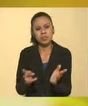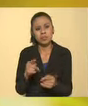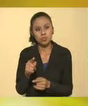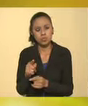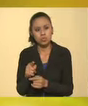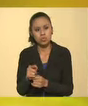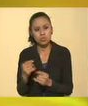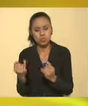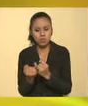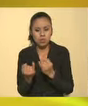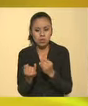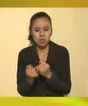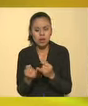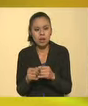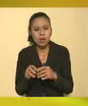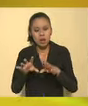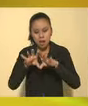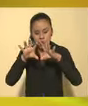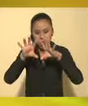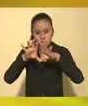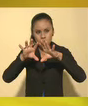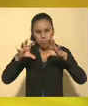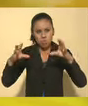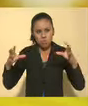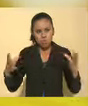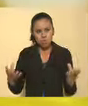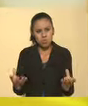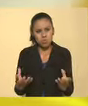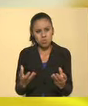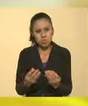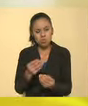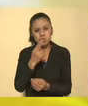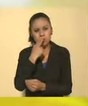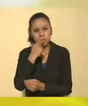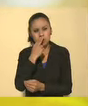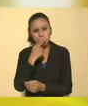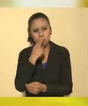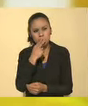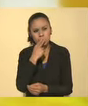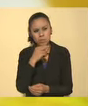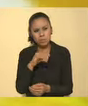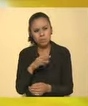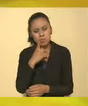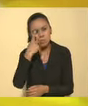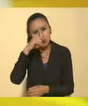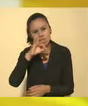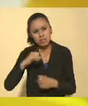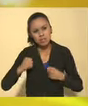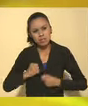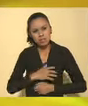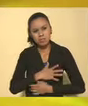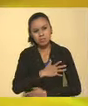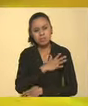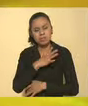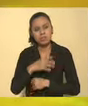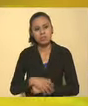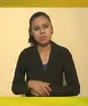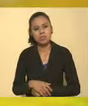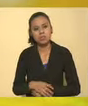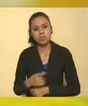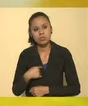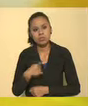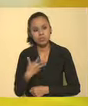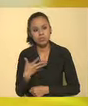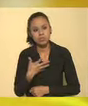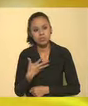envolver la papaya o ciertas frutas para que maduren pronto, para poderlas disfrutar en el momento, ¿no? Claro. A ver, yo tengo